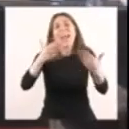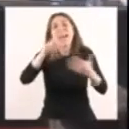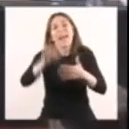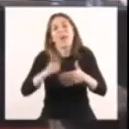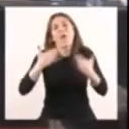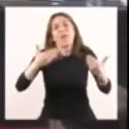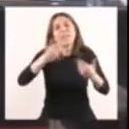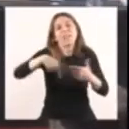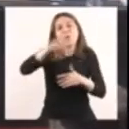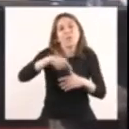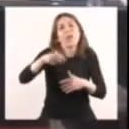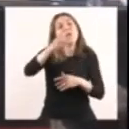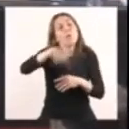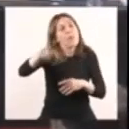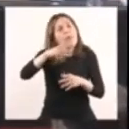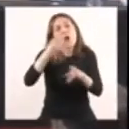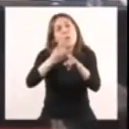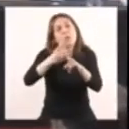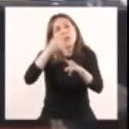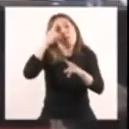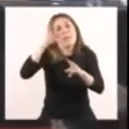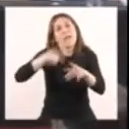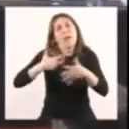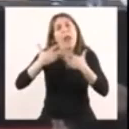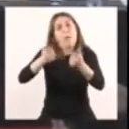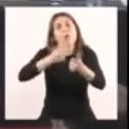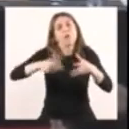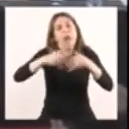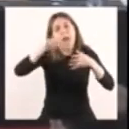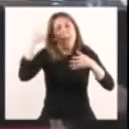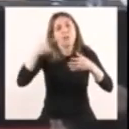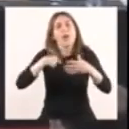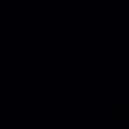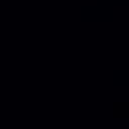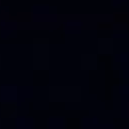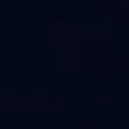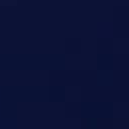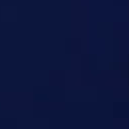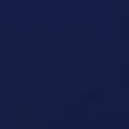felicito por lo que están haciendo. Y cuenten, como siempre, con el Gobierno Nacional. Muchísimas gracias.